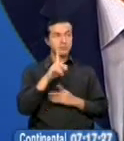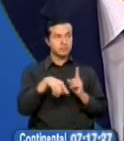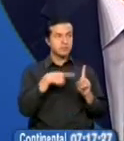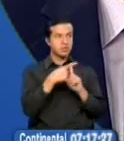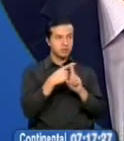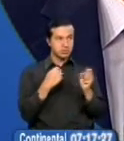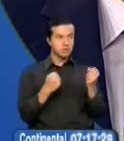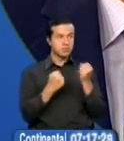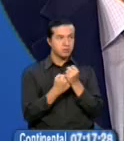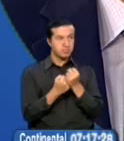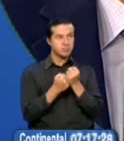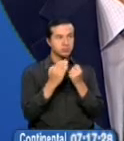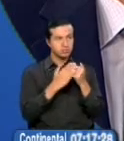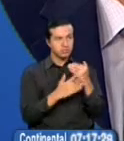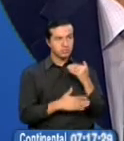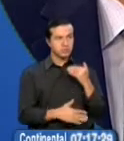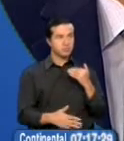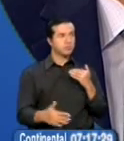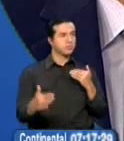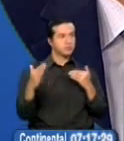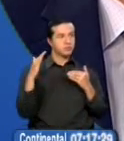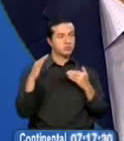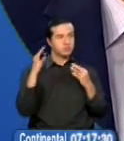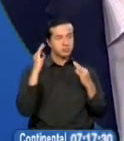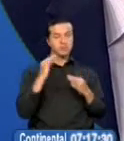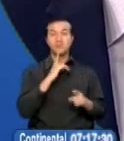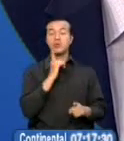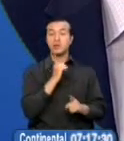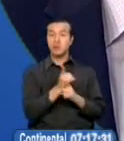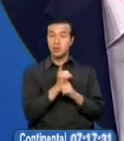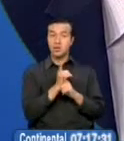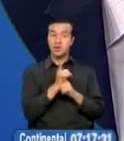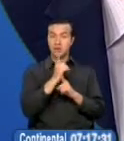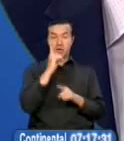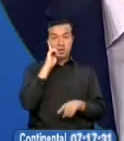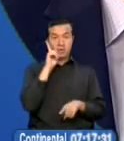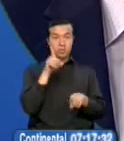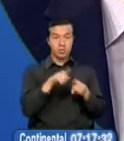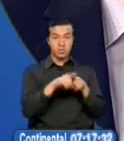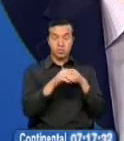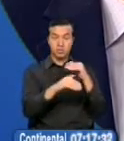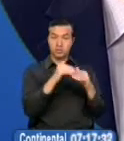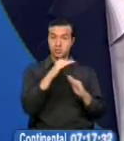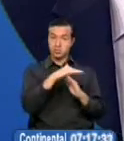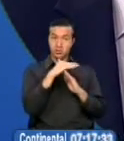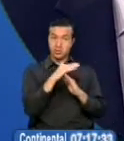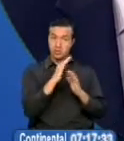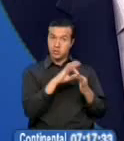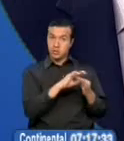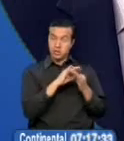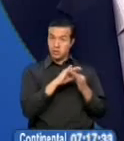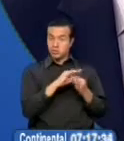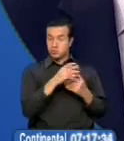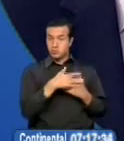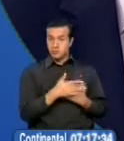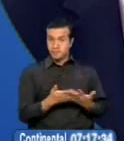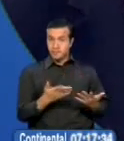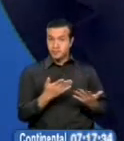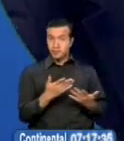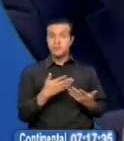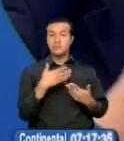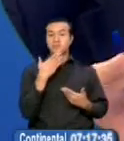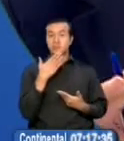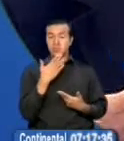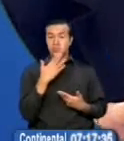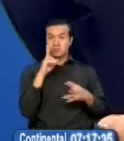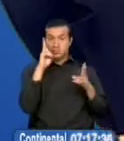una vez y por todas, de forma definitiva, a este acuerdo y proceso de paz? ¿Tendría que ser al amparo de